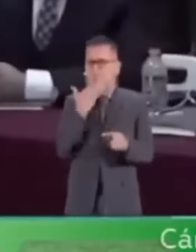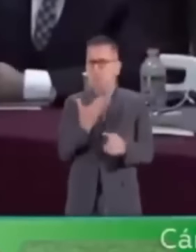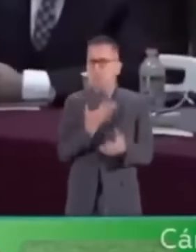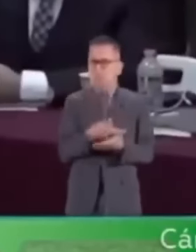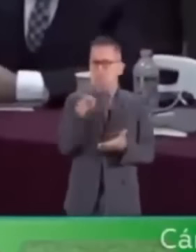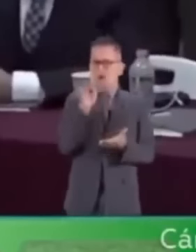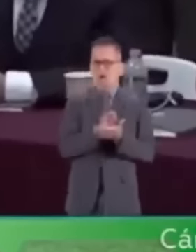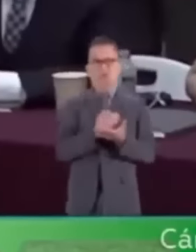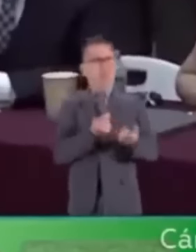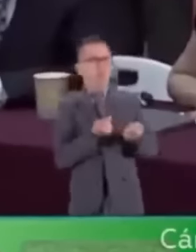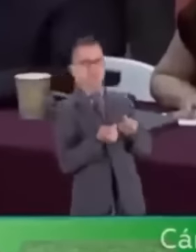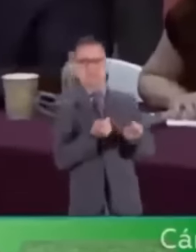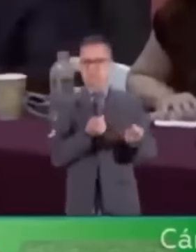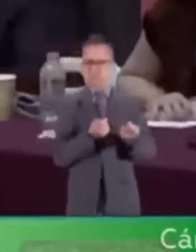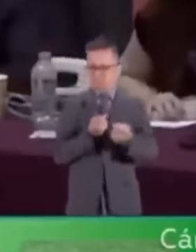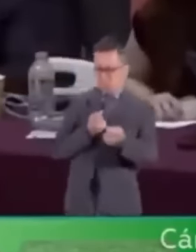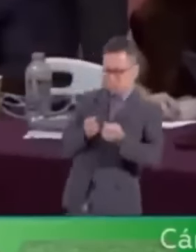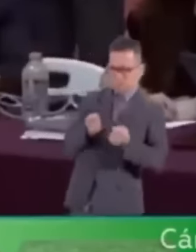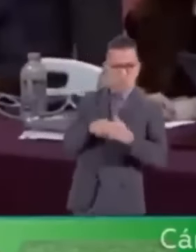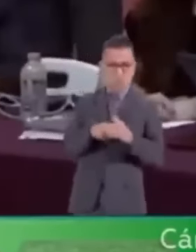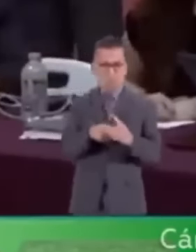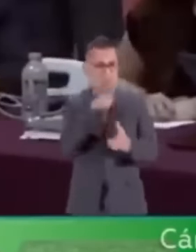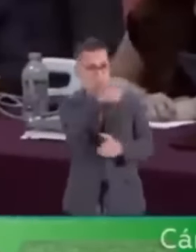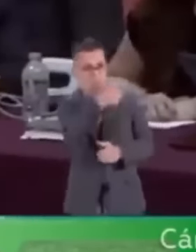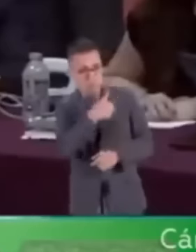ha sido el único contrapeso que le ha dicho: no,